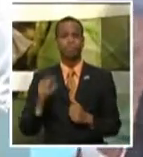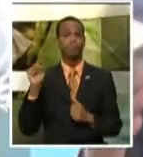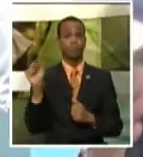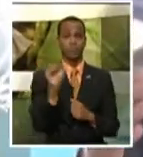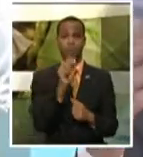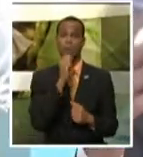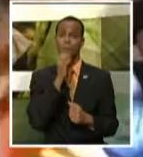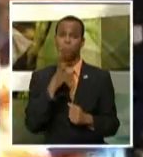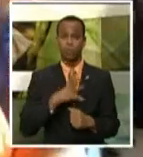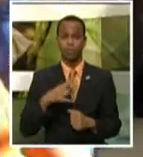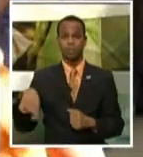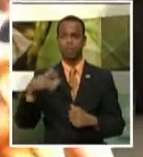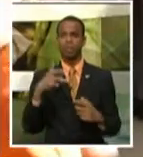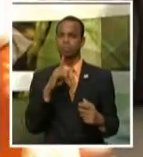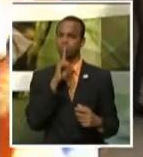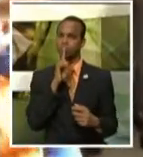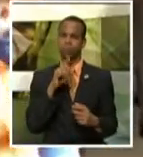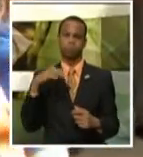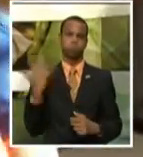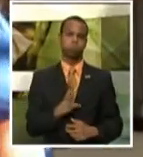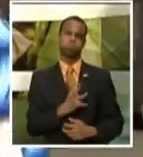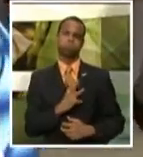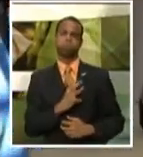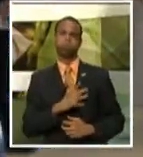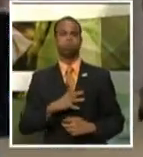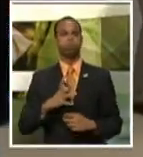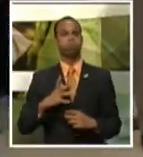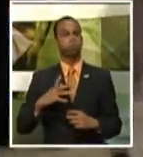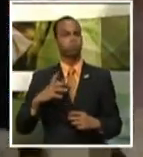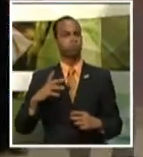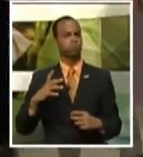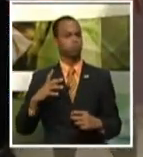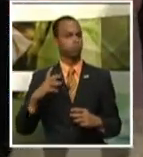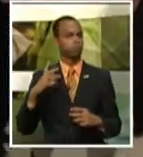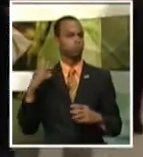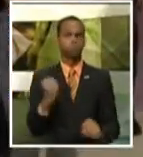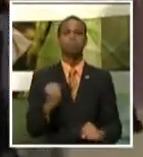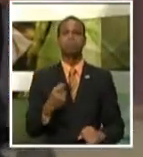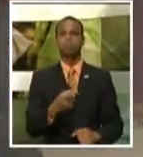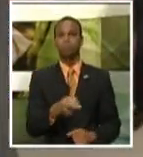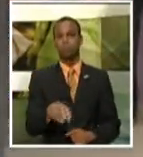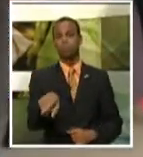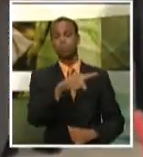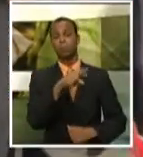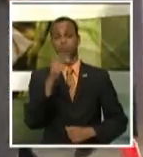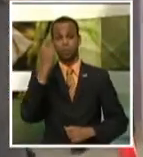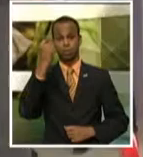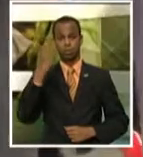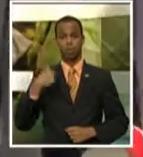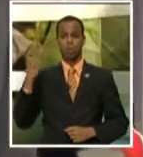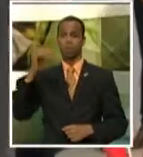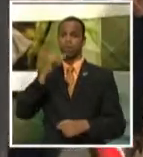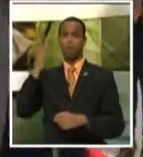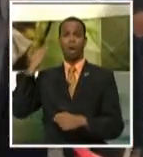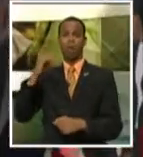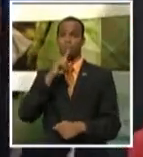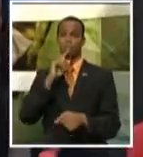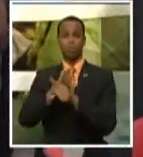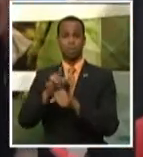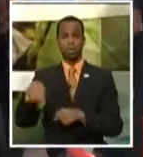Mujeres que son heroínas. En la campaña electoral yo les prometí que no la iba a dejar